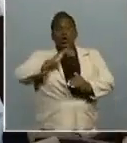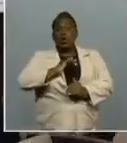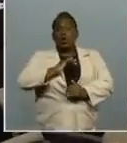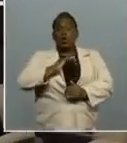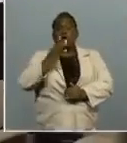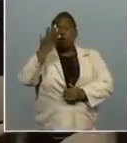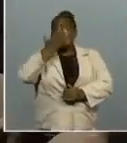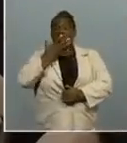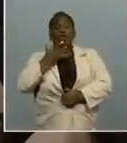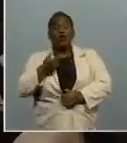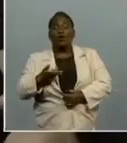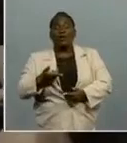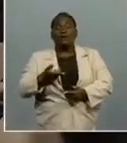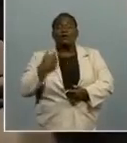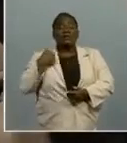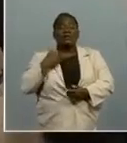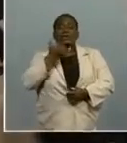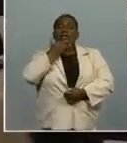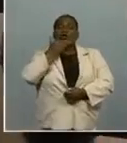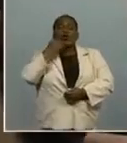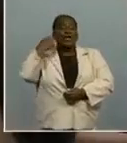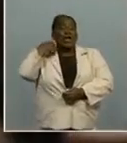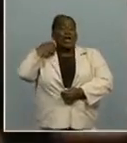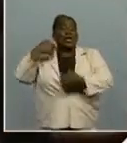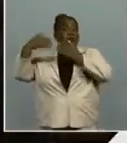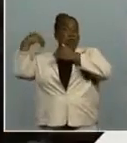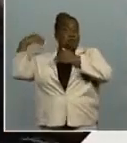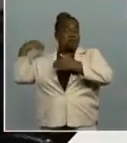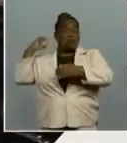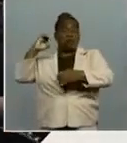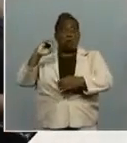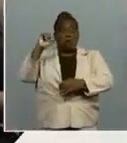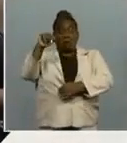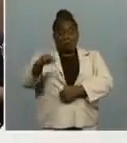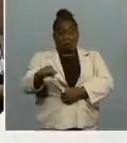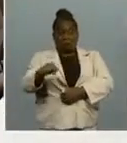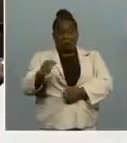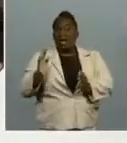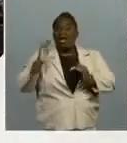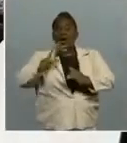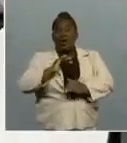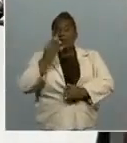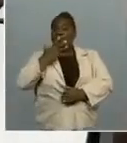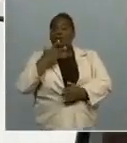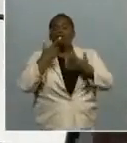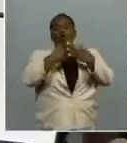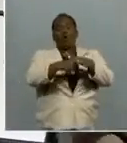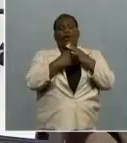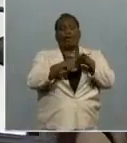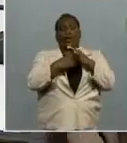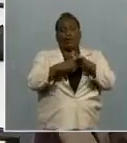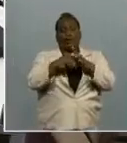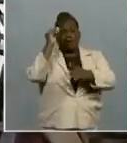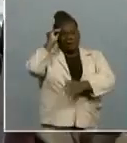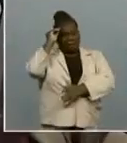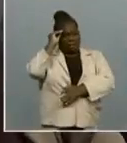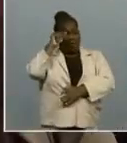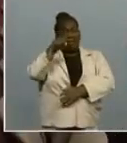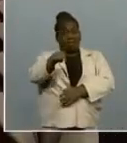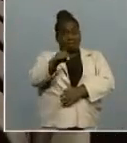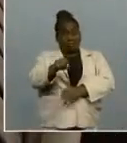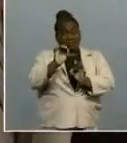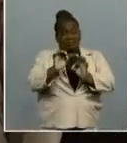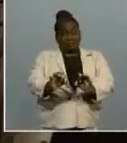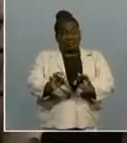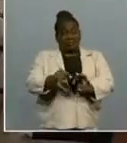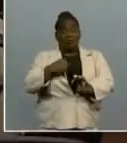cometido errores en los años precedentes o ahora mismo lo imperdonable sería no corregirlos en ese sentido